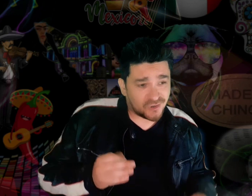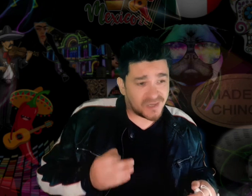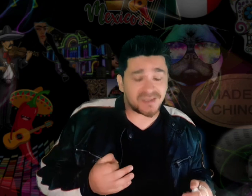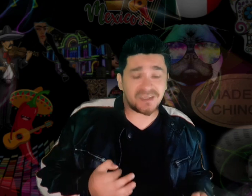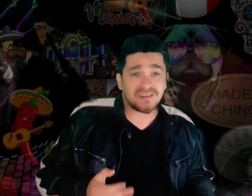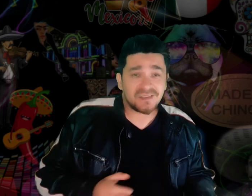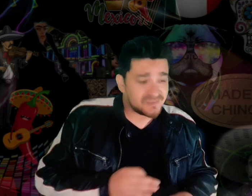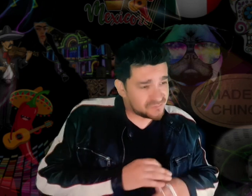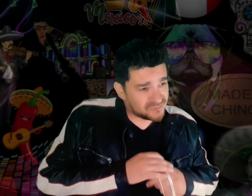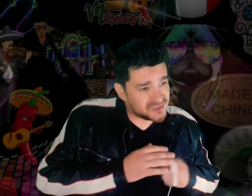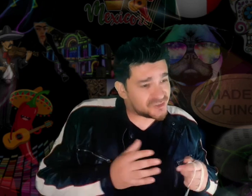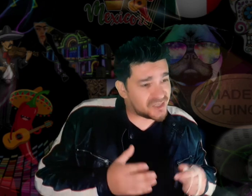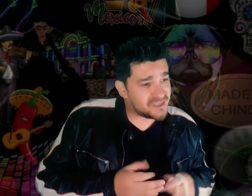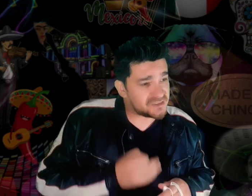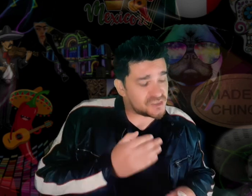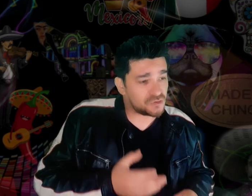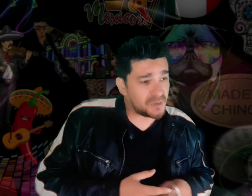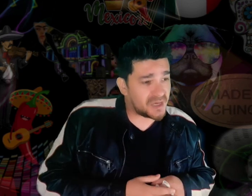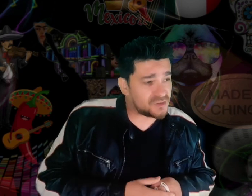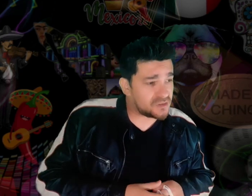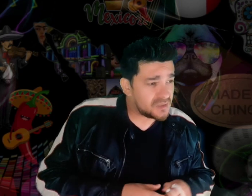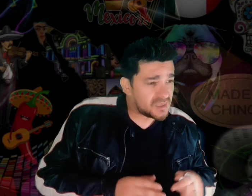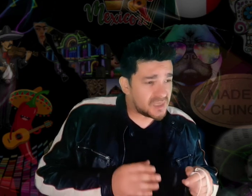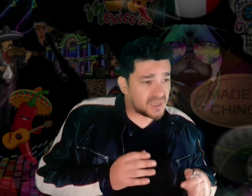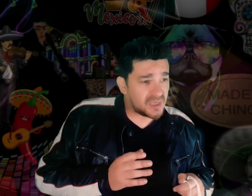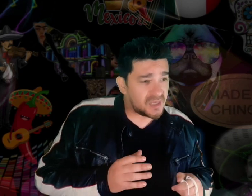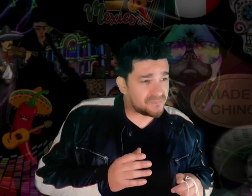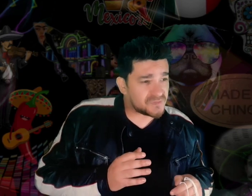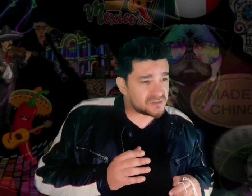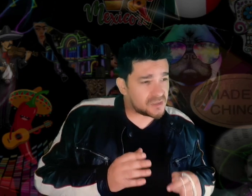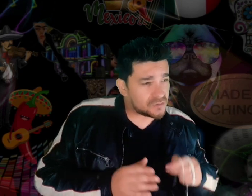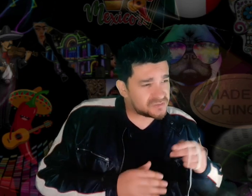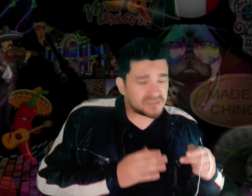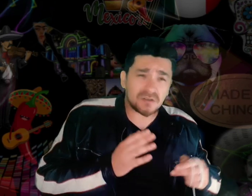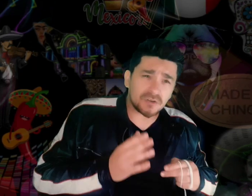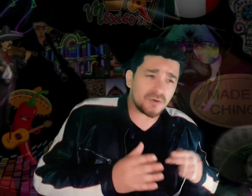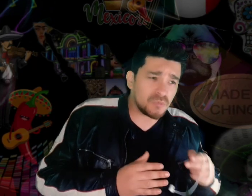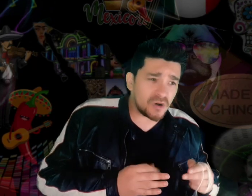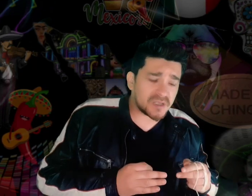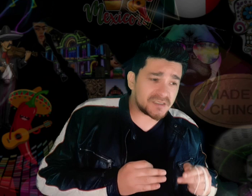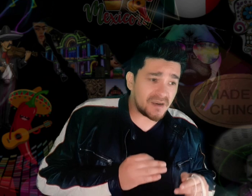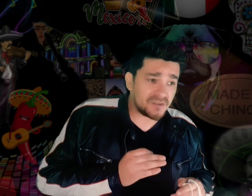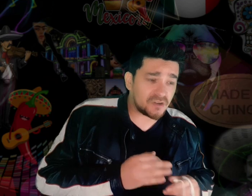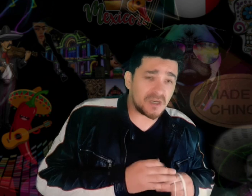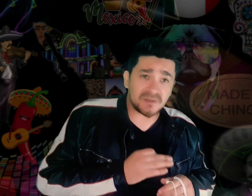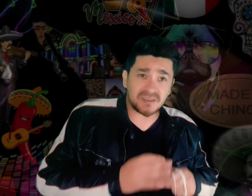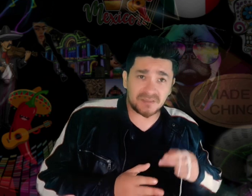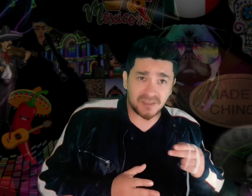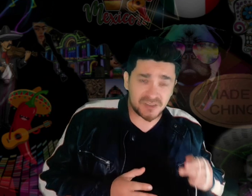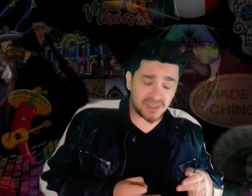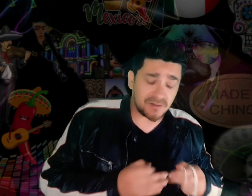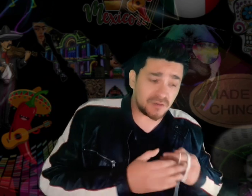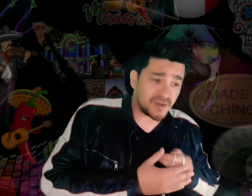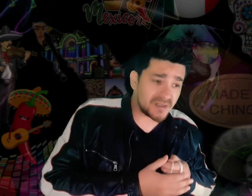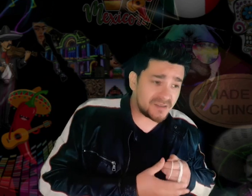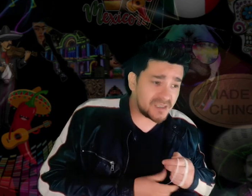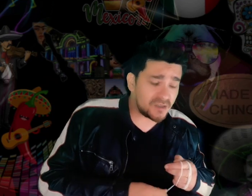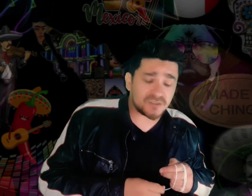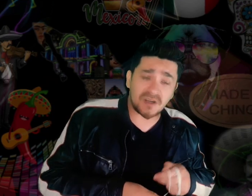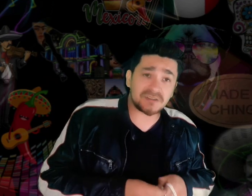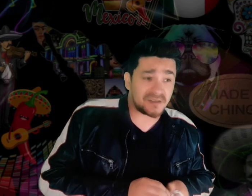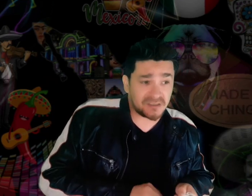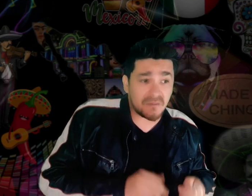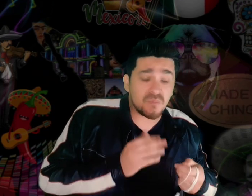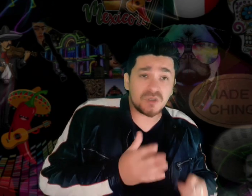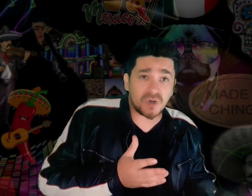mismo, ojalá que día tras día se vaya superando. Se corrió el rumor que estaba hablando con el presidente de China, Alberto Fernández.